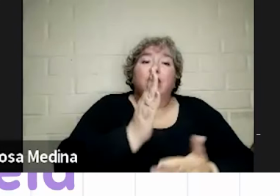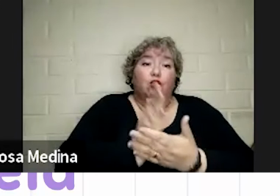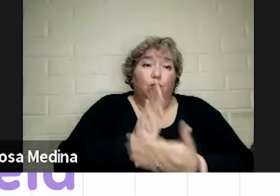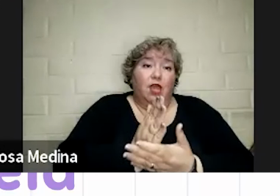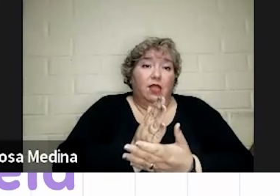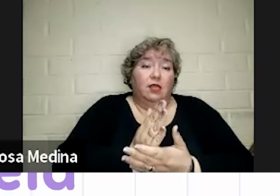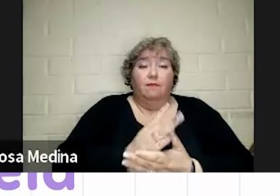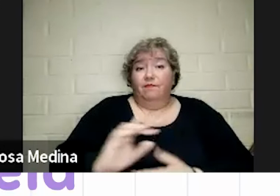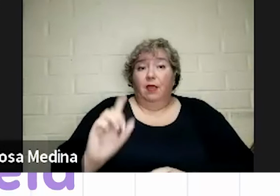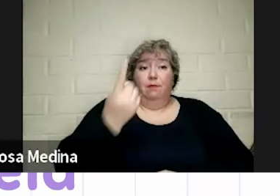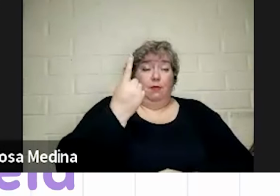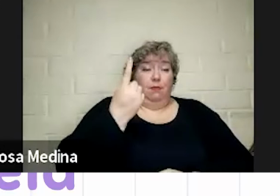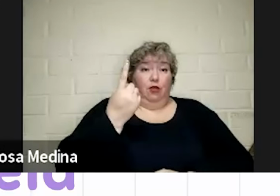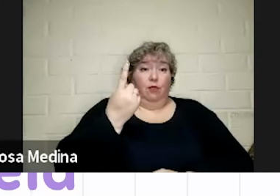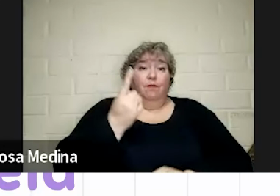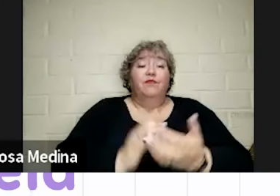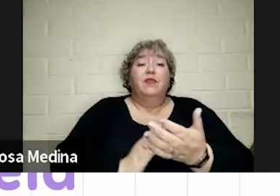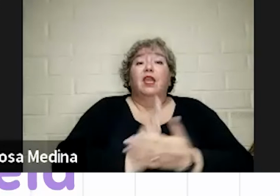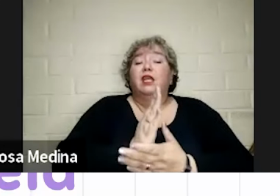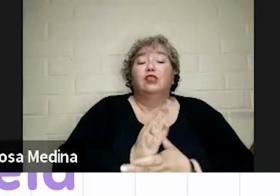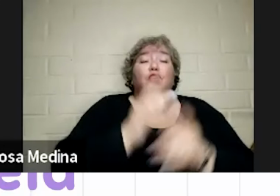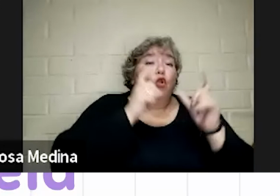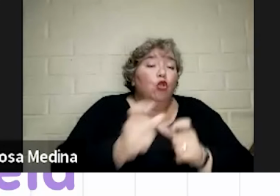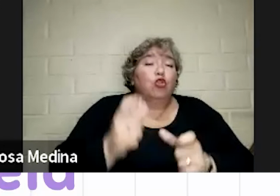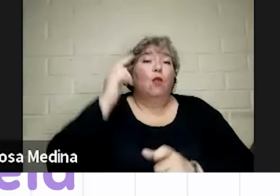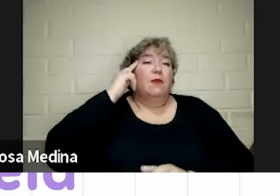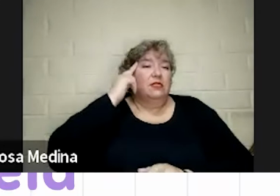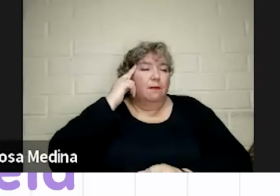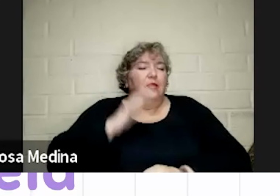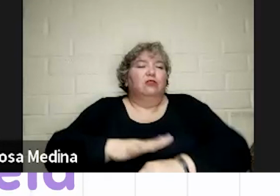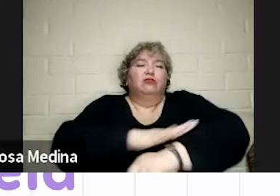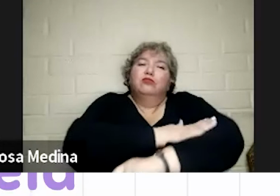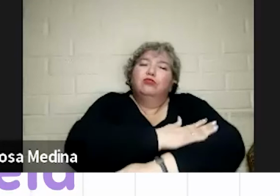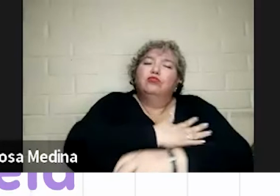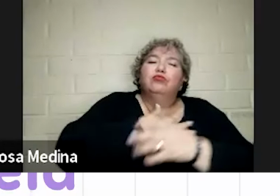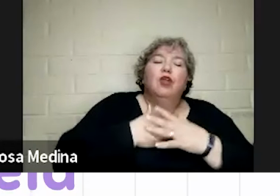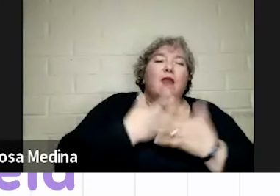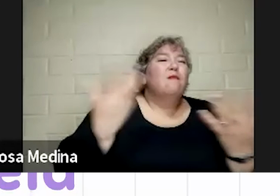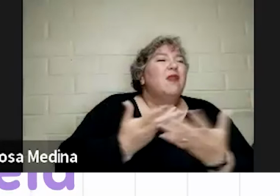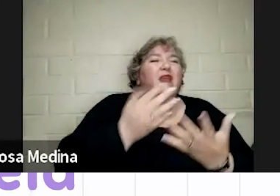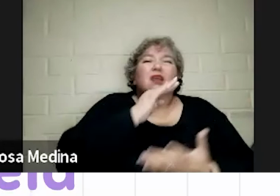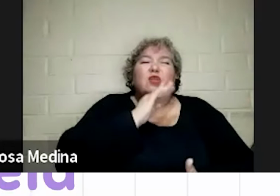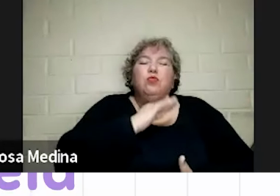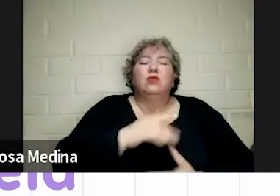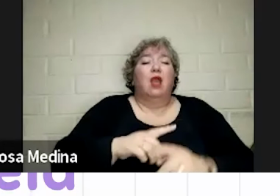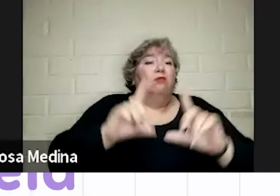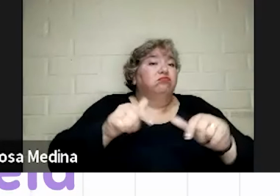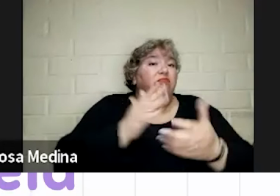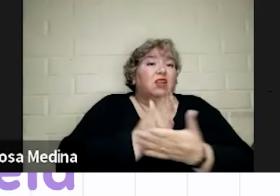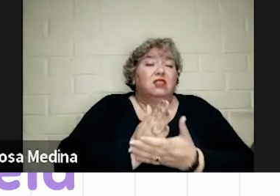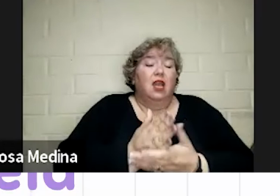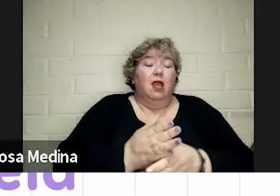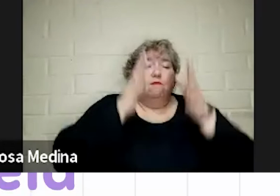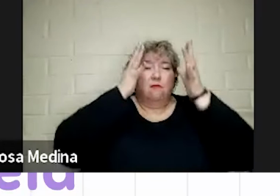primero inhibición, que sería este control de pensamientos, acciones y emociones. ¿Para qué lo utilizamos en la sala de clases? Lo utilizamos para enfocar la atención